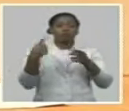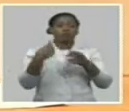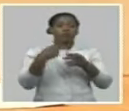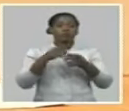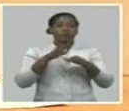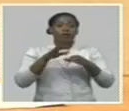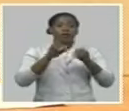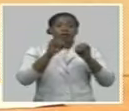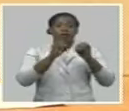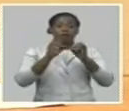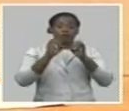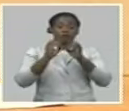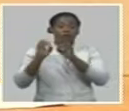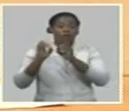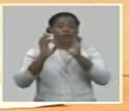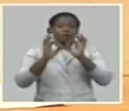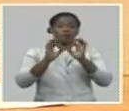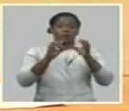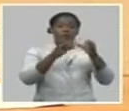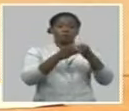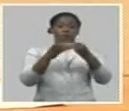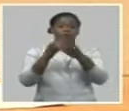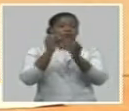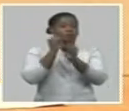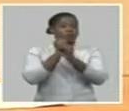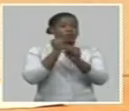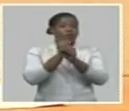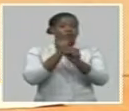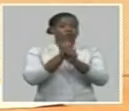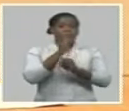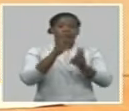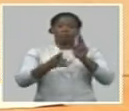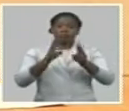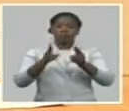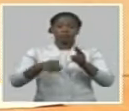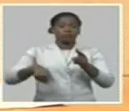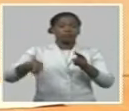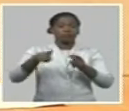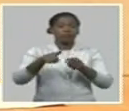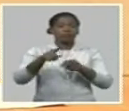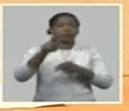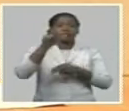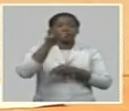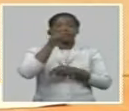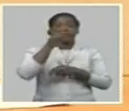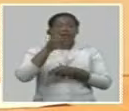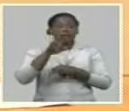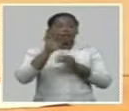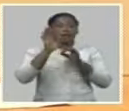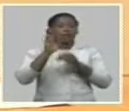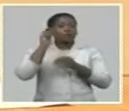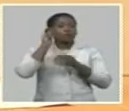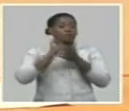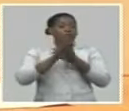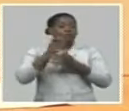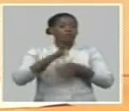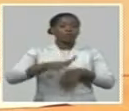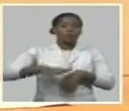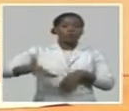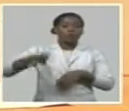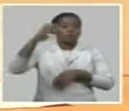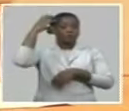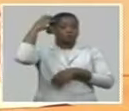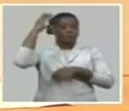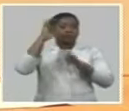a nivel de consejos populares con la participación de los factores del consejo de los cdr en la federación o sea todos los factores que puedan ayudar